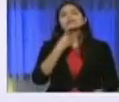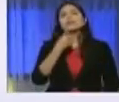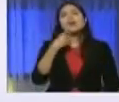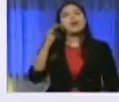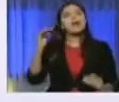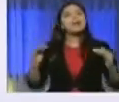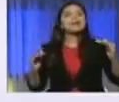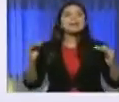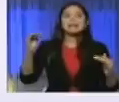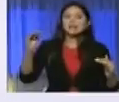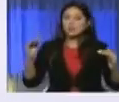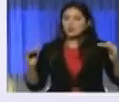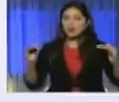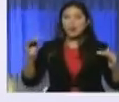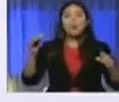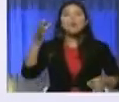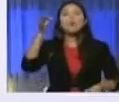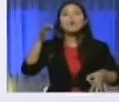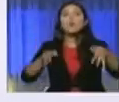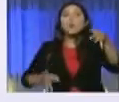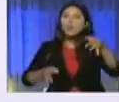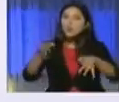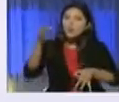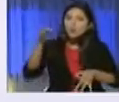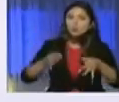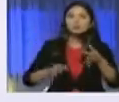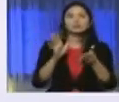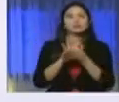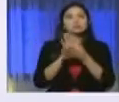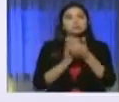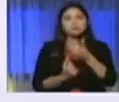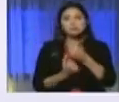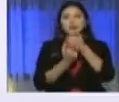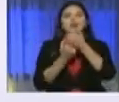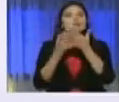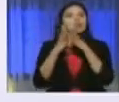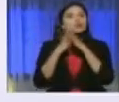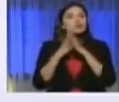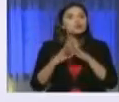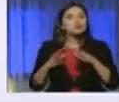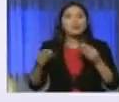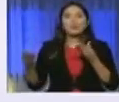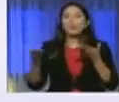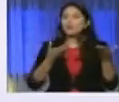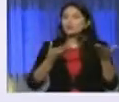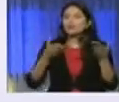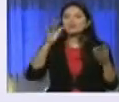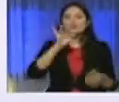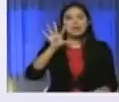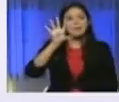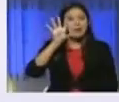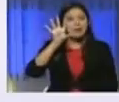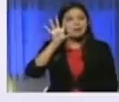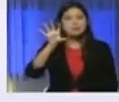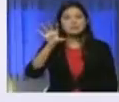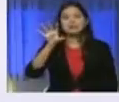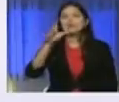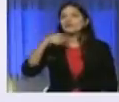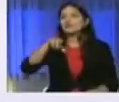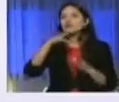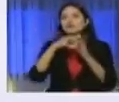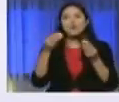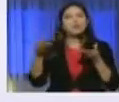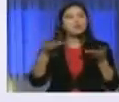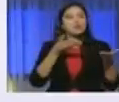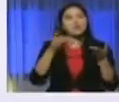equilibrio dinámico, justo, sustentable de todos los bienes y servicios del país, de todos los bienes y